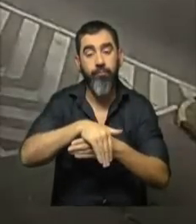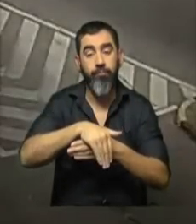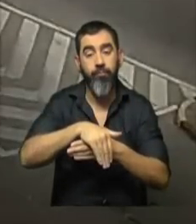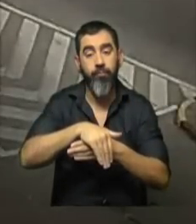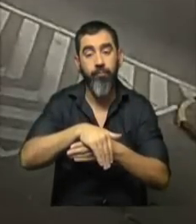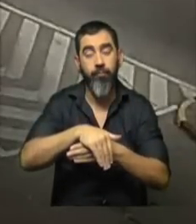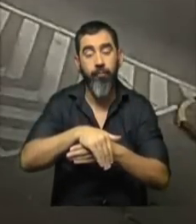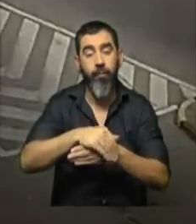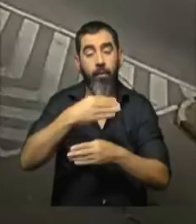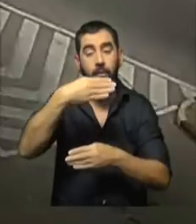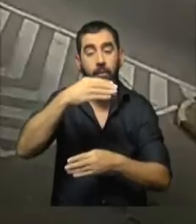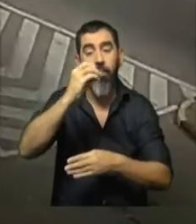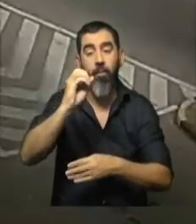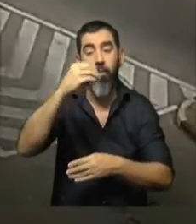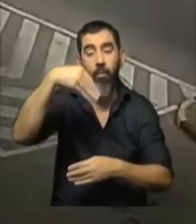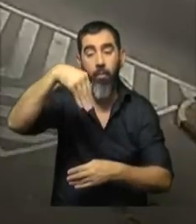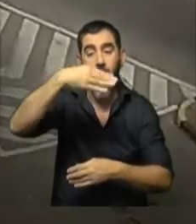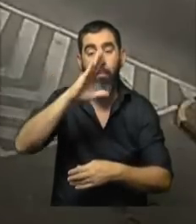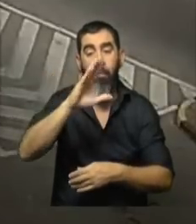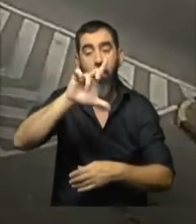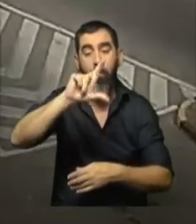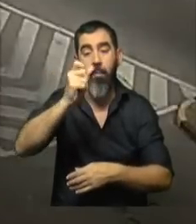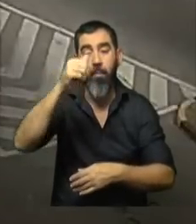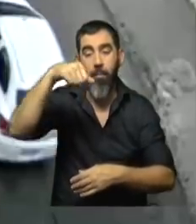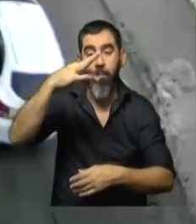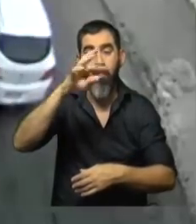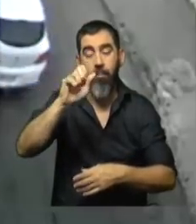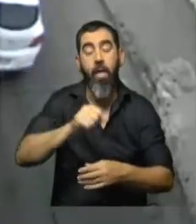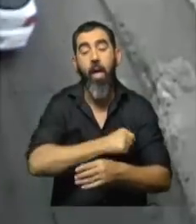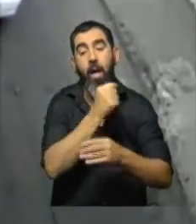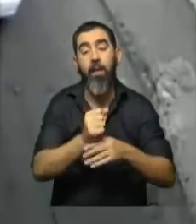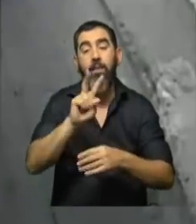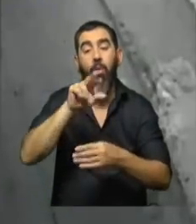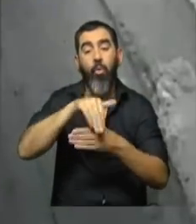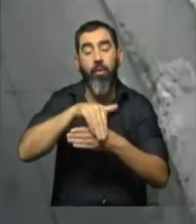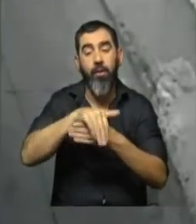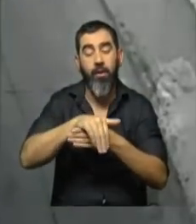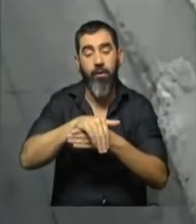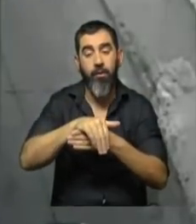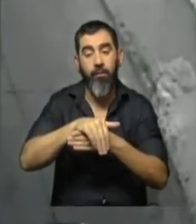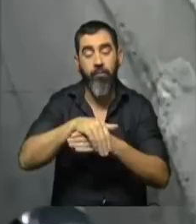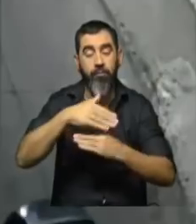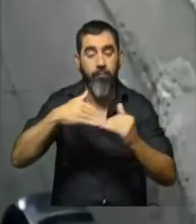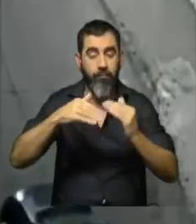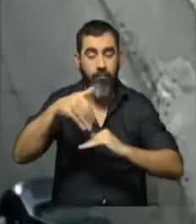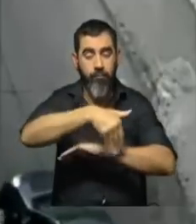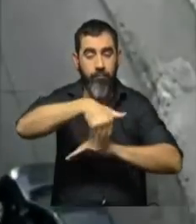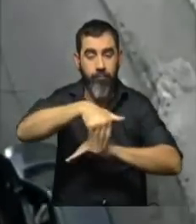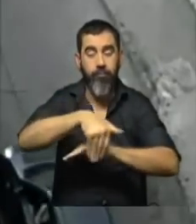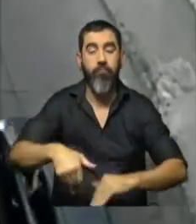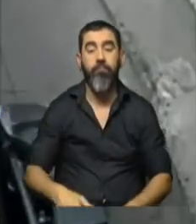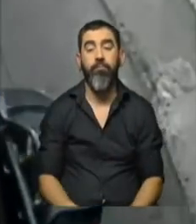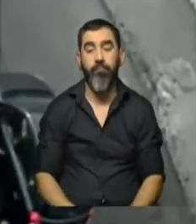una más, Bonplan, entre 21 de septiembre y José María Montero, hasta las 14 horas por tareas de hormigonado.